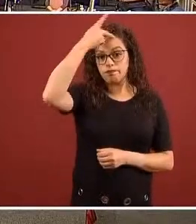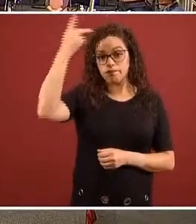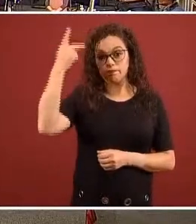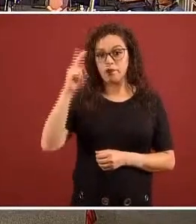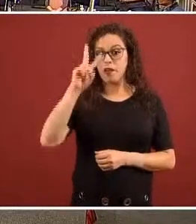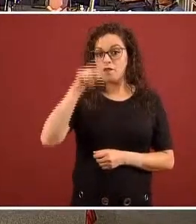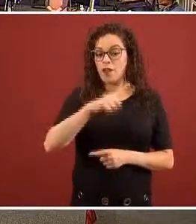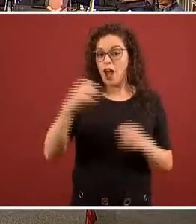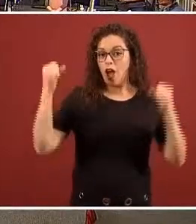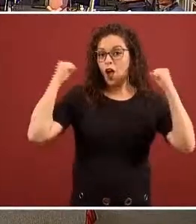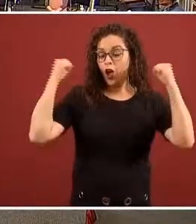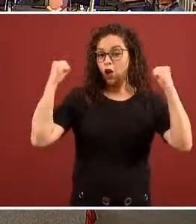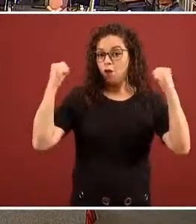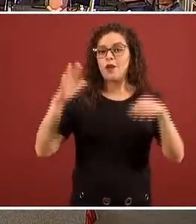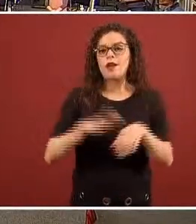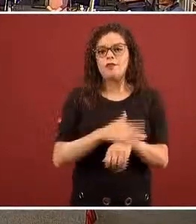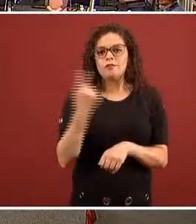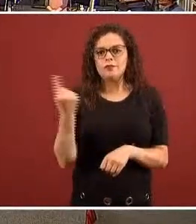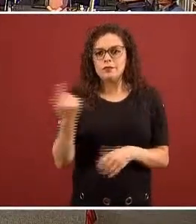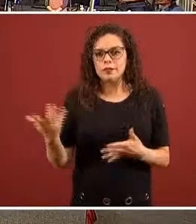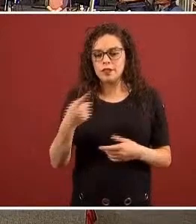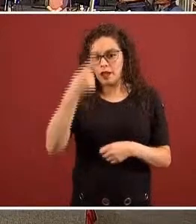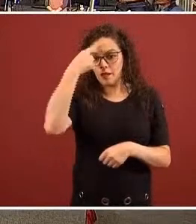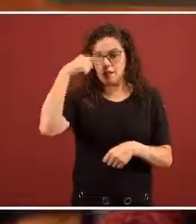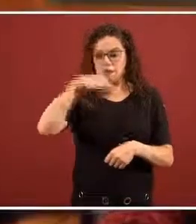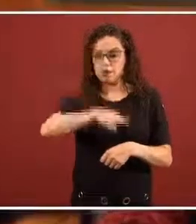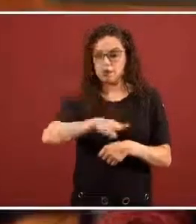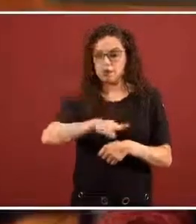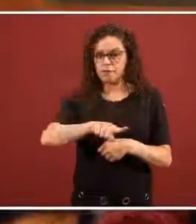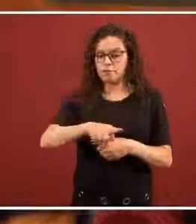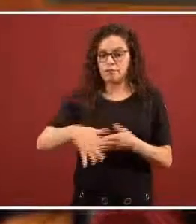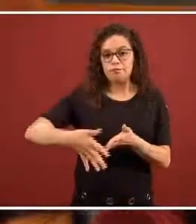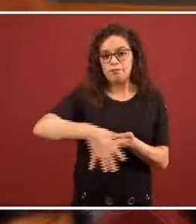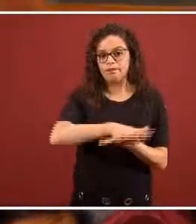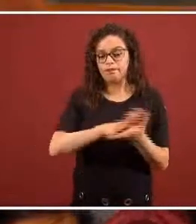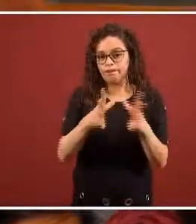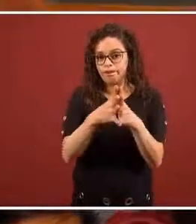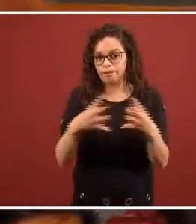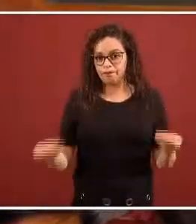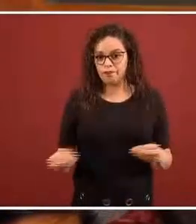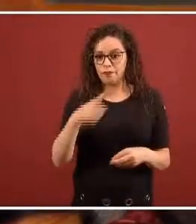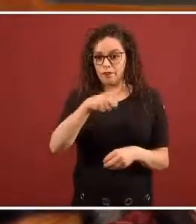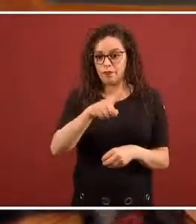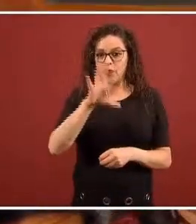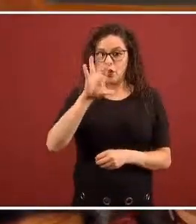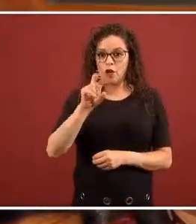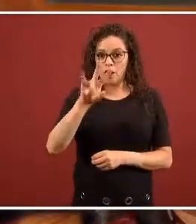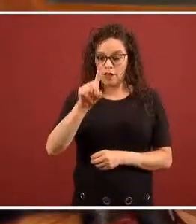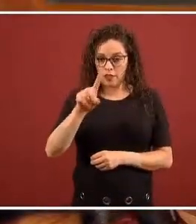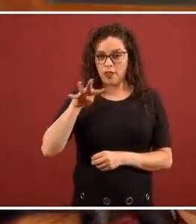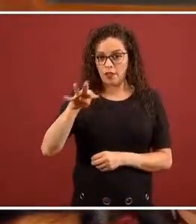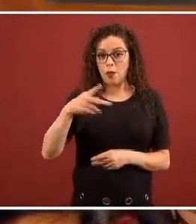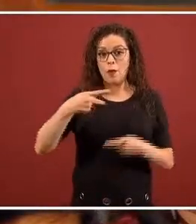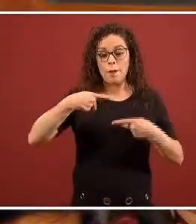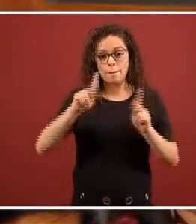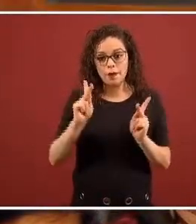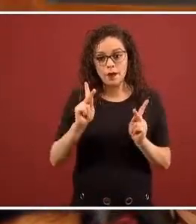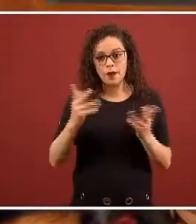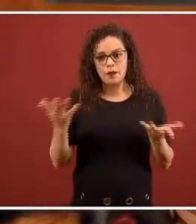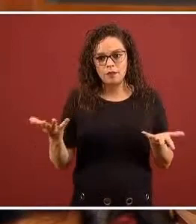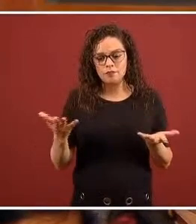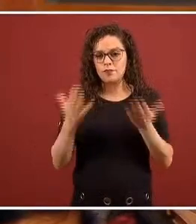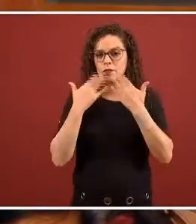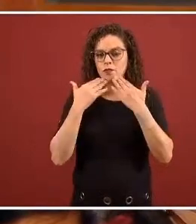combatir el COVID-19. No hay duda de eso. Pero más allá de llamar a la ciudadanía, de cuidarlos, ¿no cree usted que